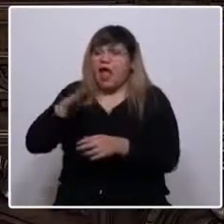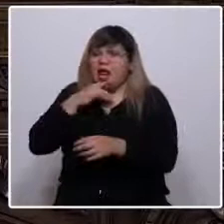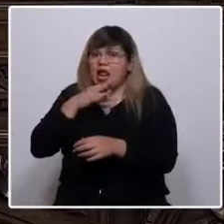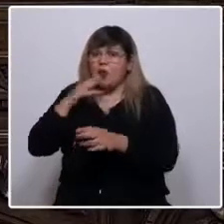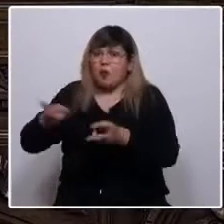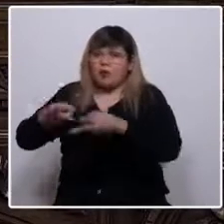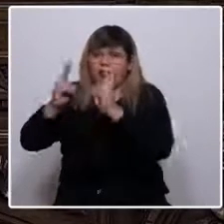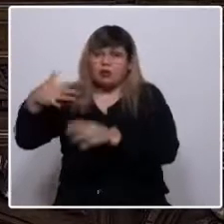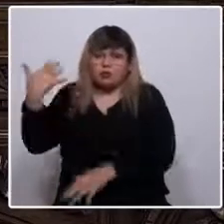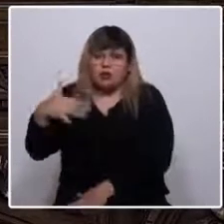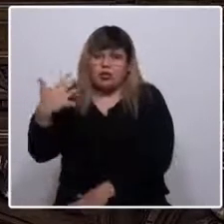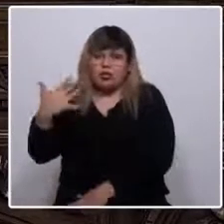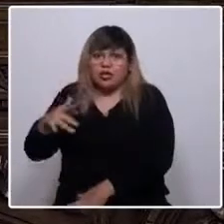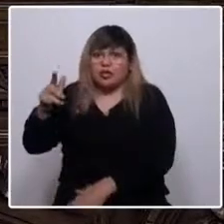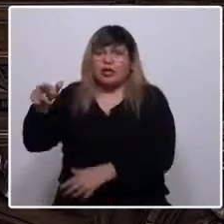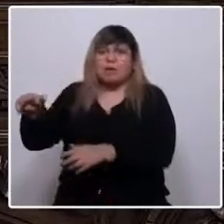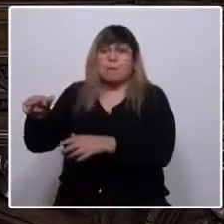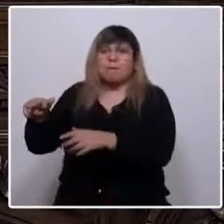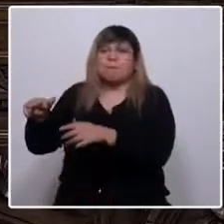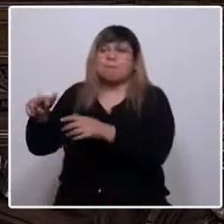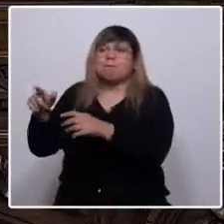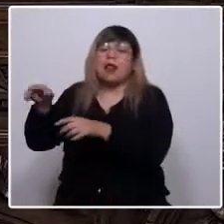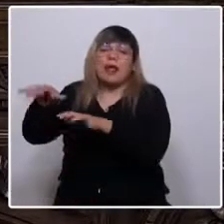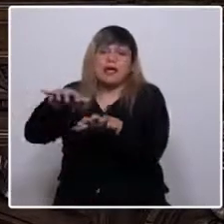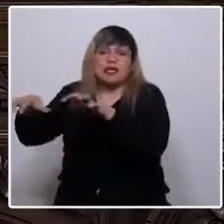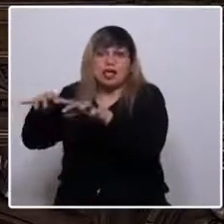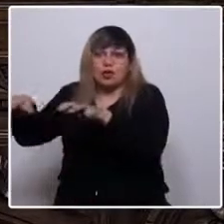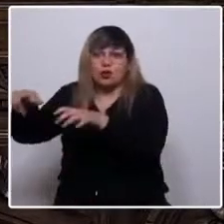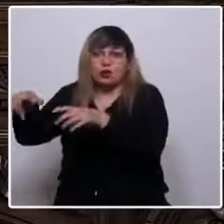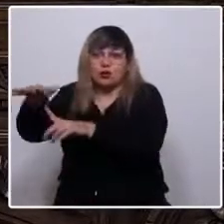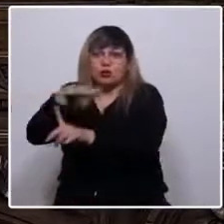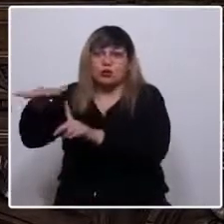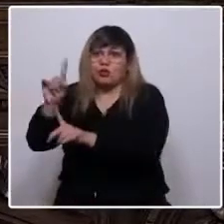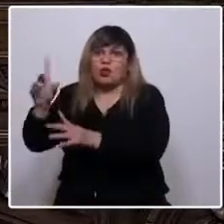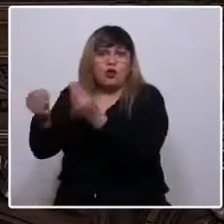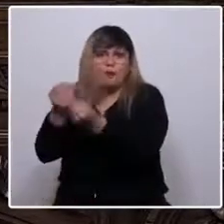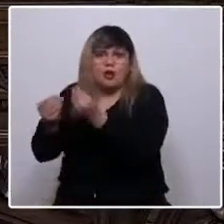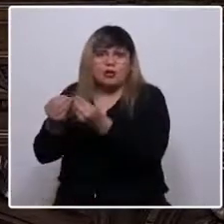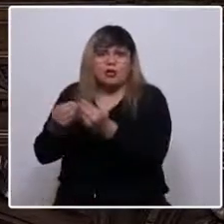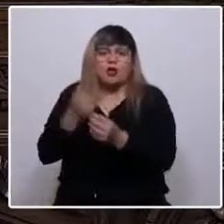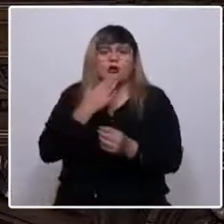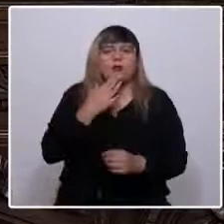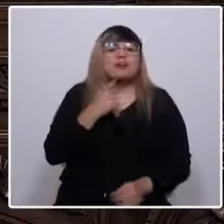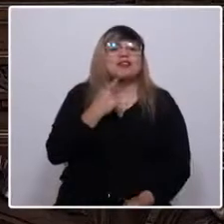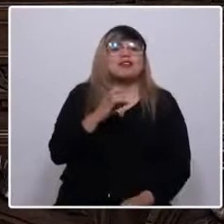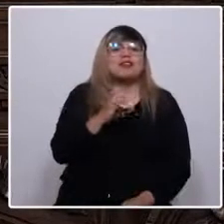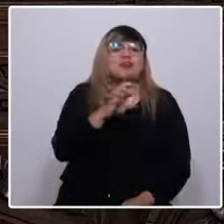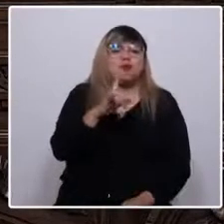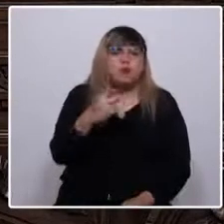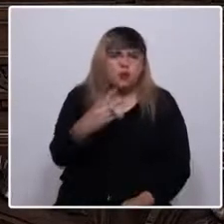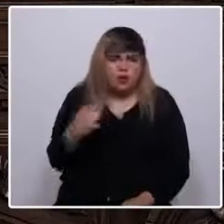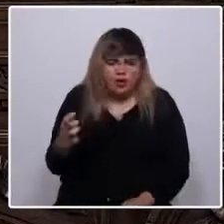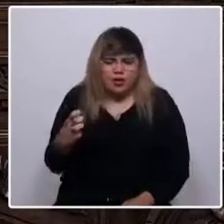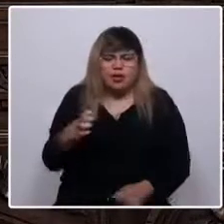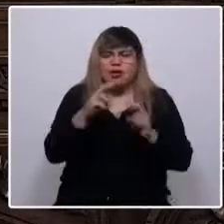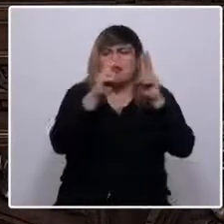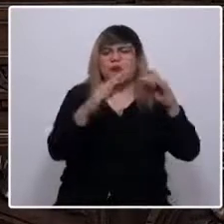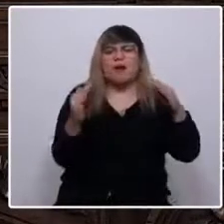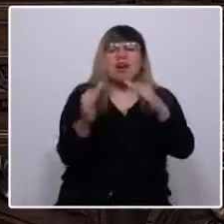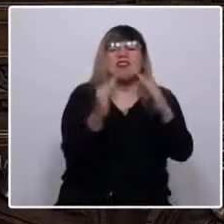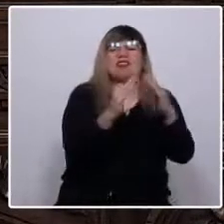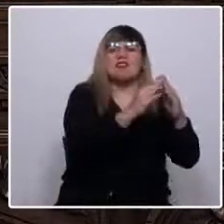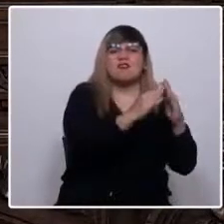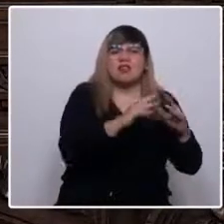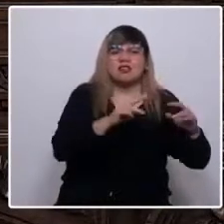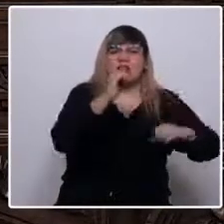derecho fundamental para que este tipo de cosas nos va a hacer o que mejor que los vecinos de que él puede que sabe la depredación inmobiliaria de cómo